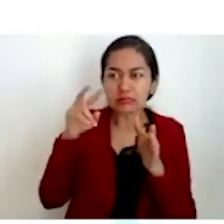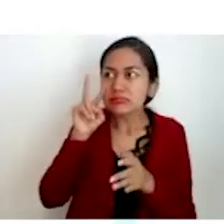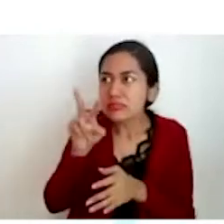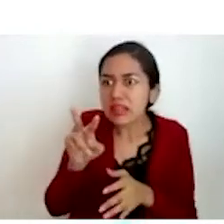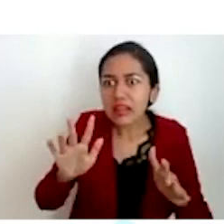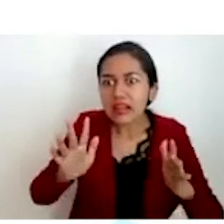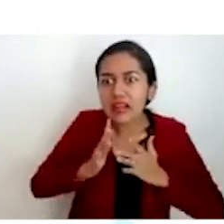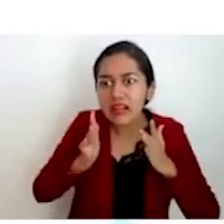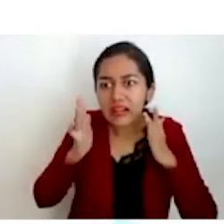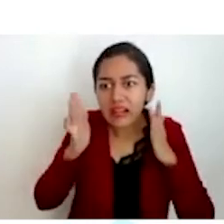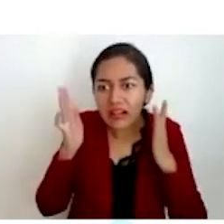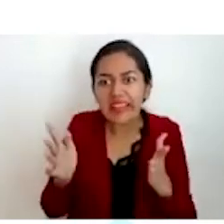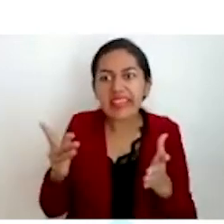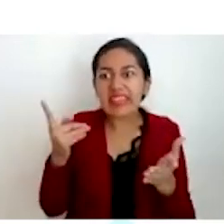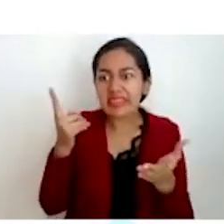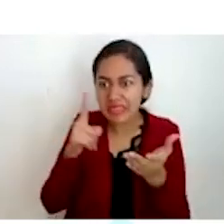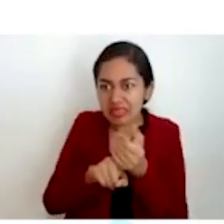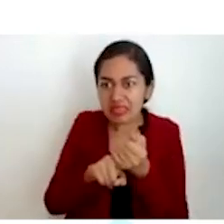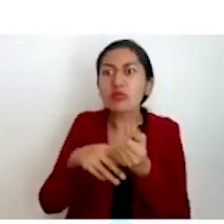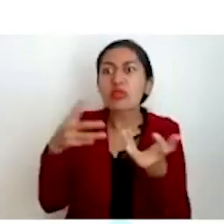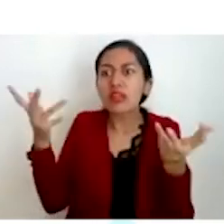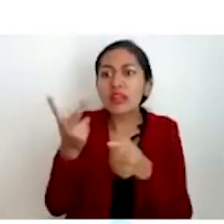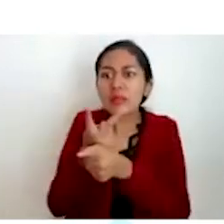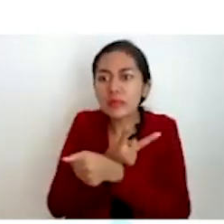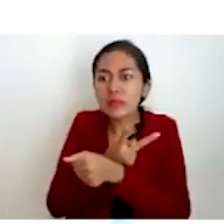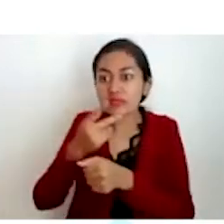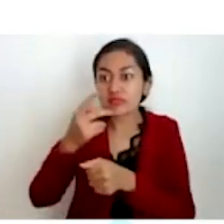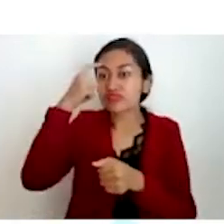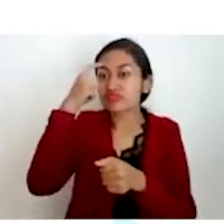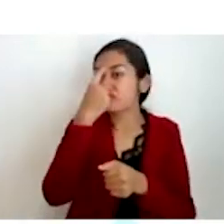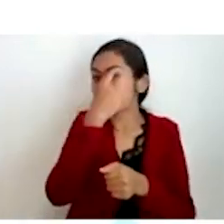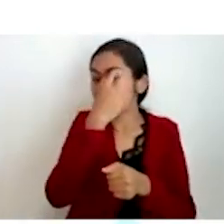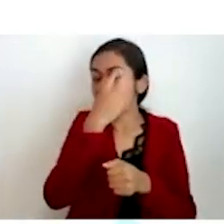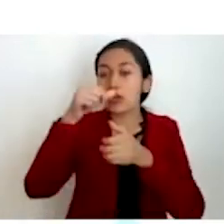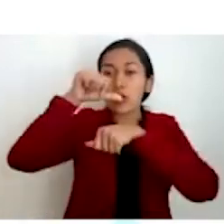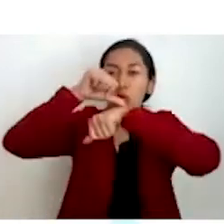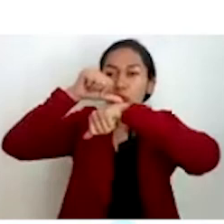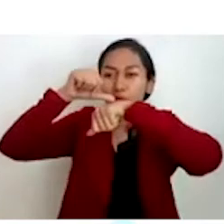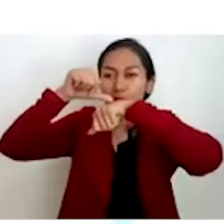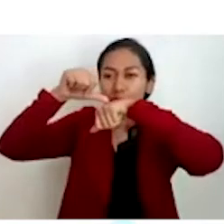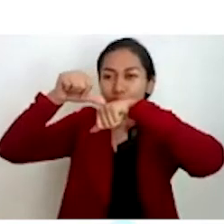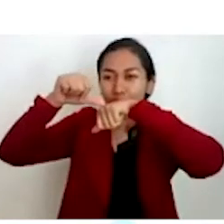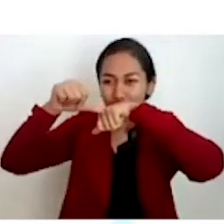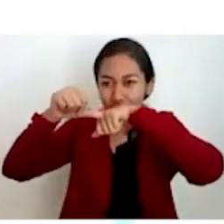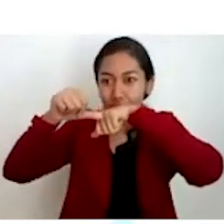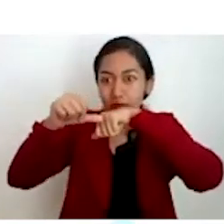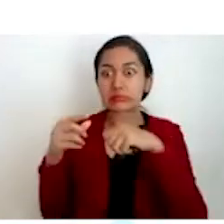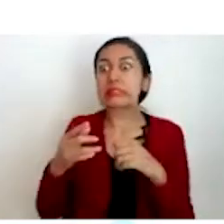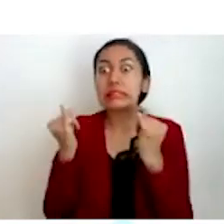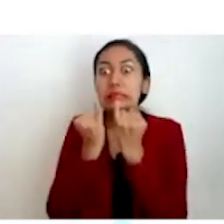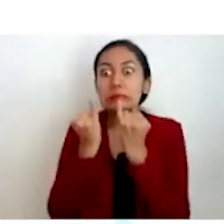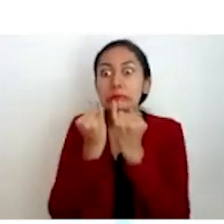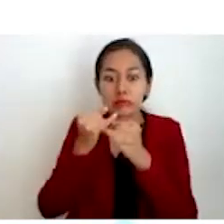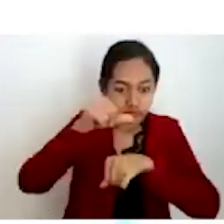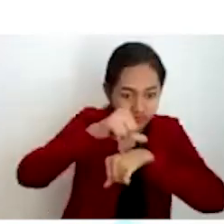la representación de una operación en plena tormenta tropical en donde se corta la energía eléctrica, la lluvia azota